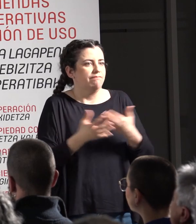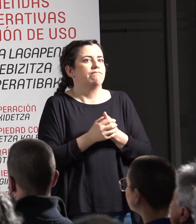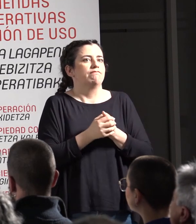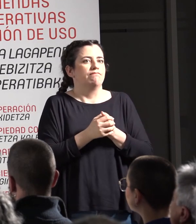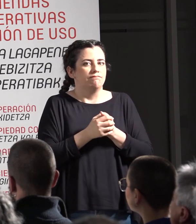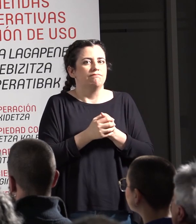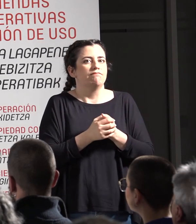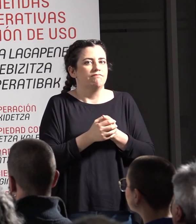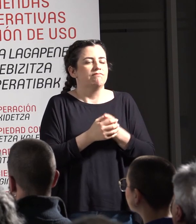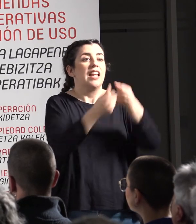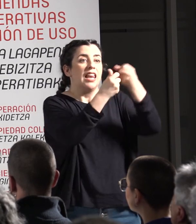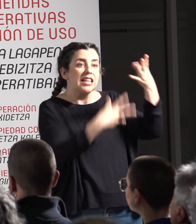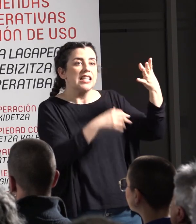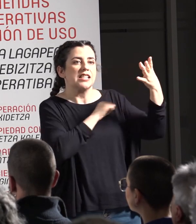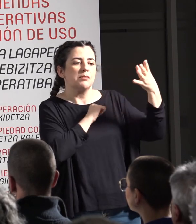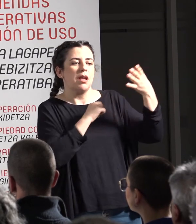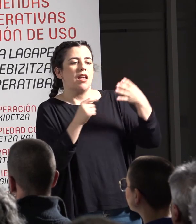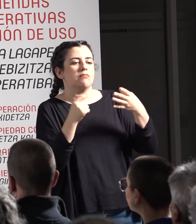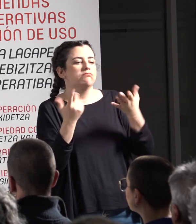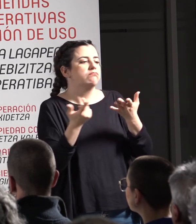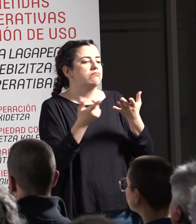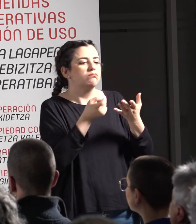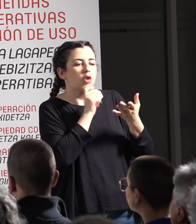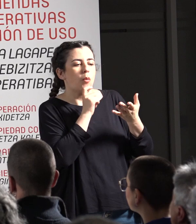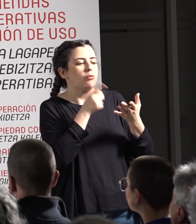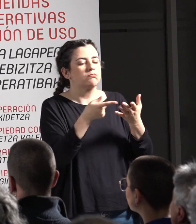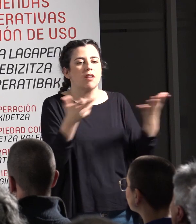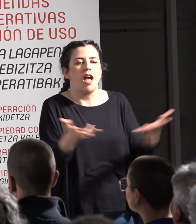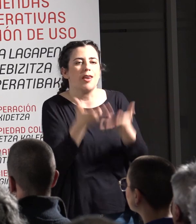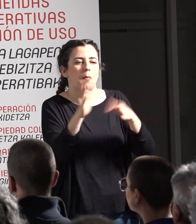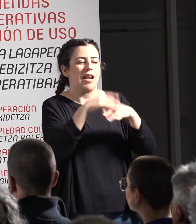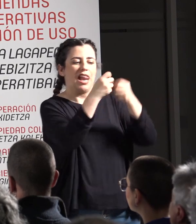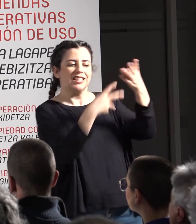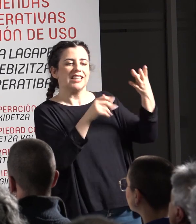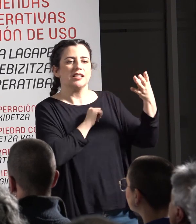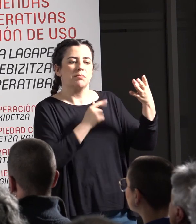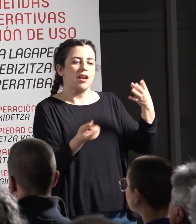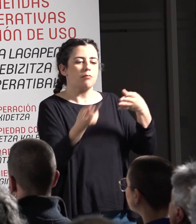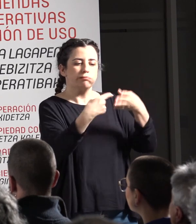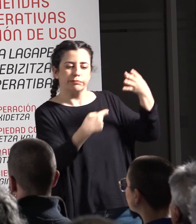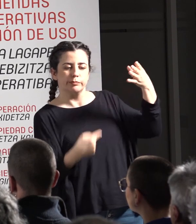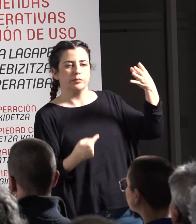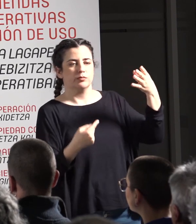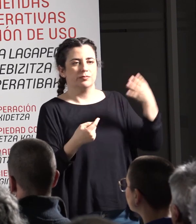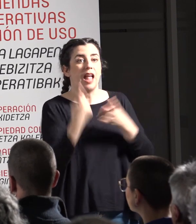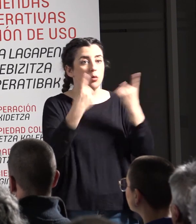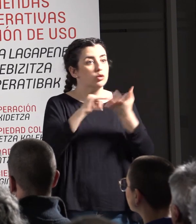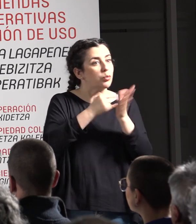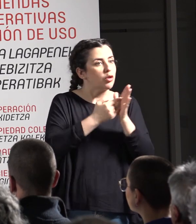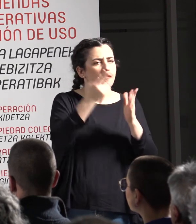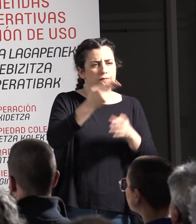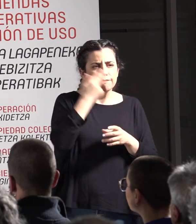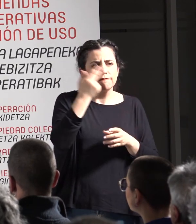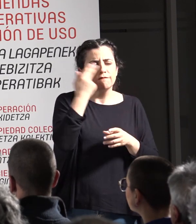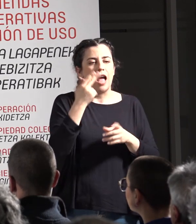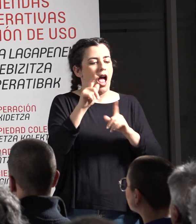Si hay unas listas de espera, cómo se fomenta, cómo se alimenta esa lista de espera. Hay algunos proyectos que es muy interesante que mantienen la